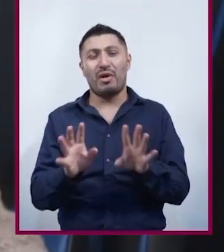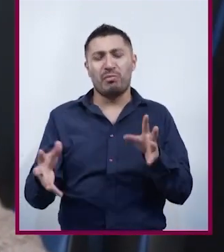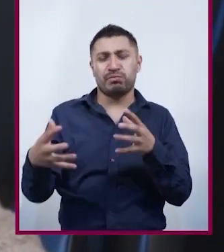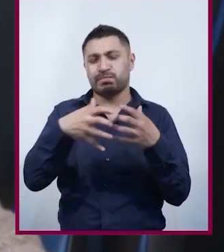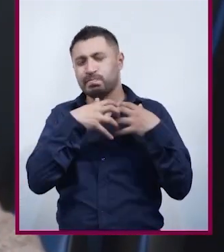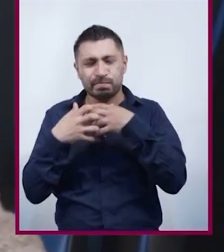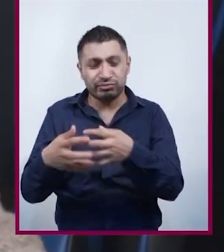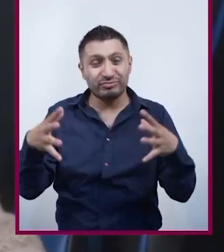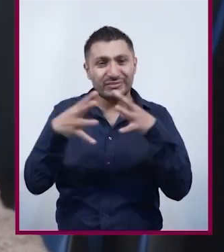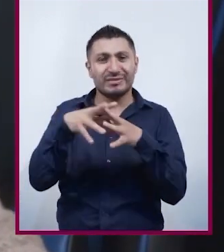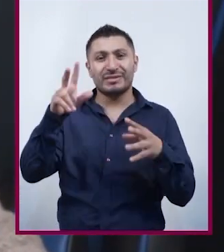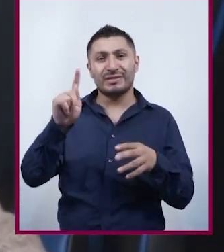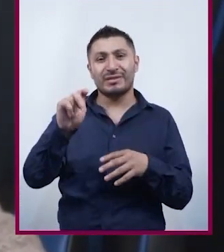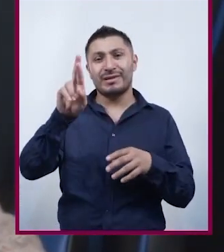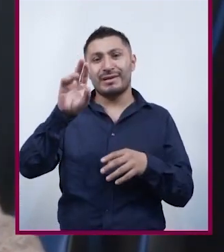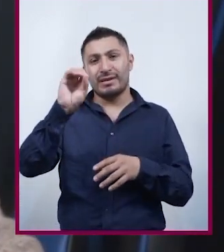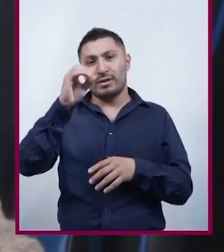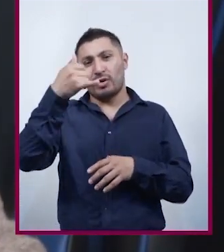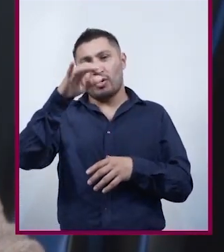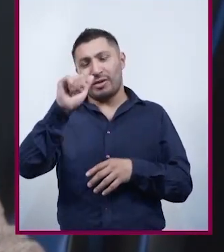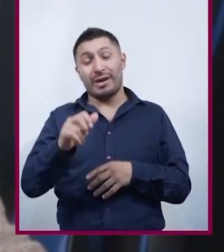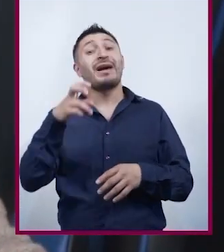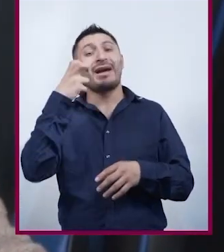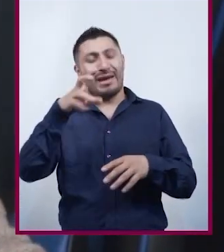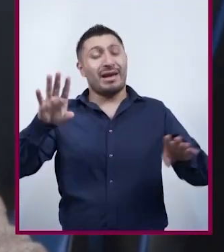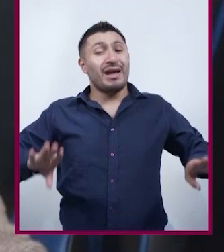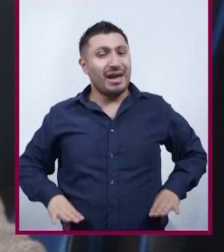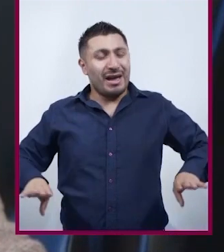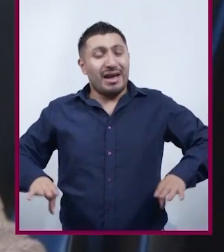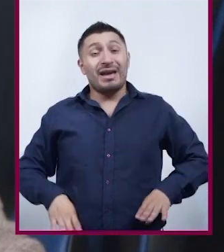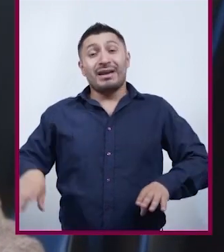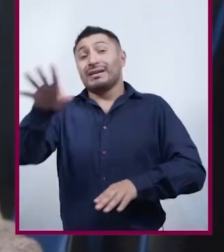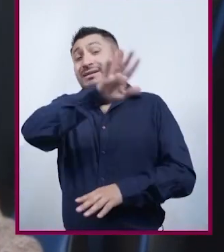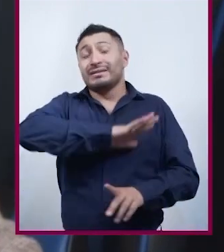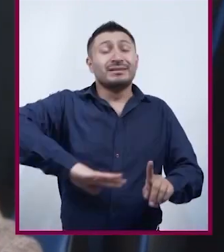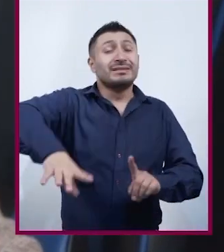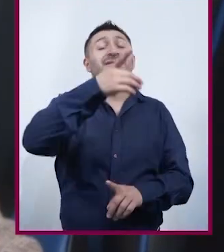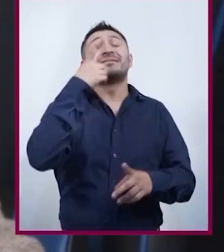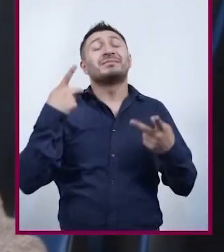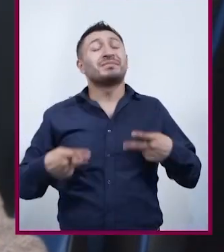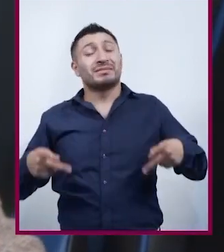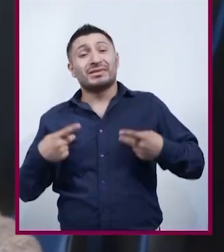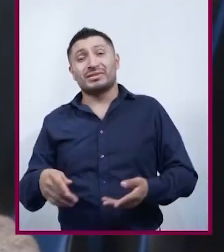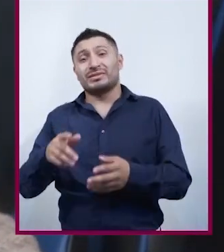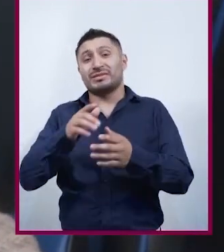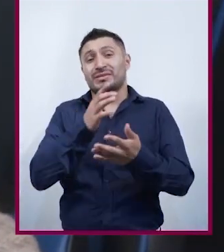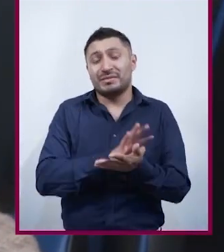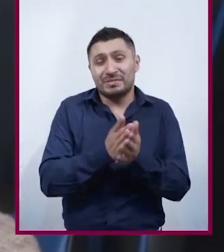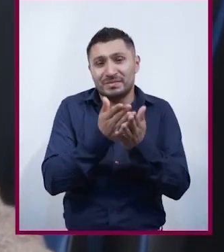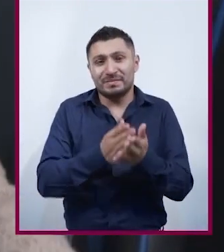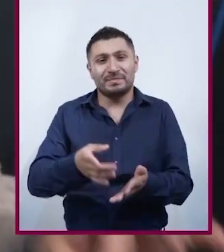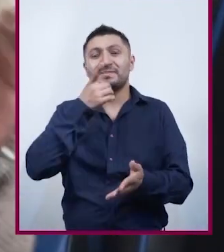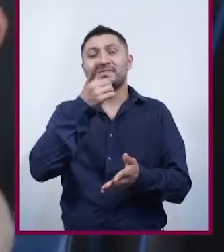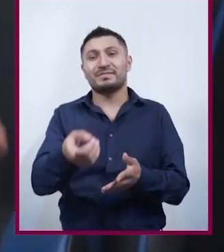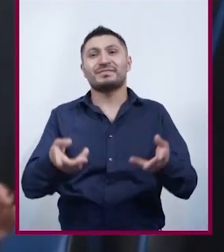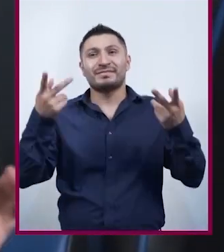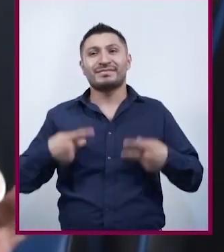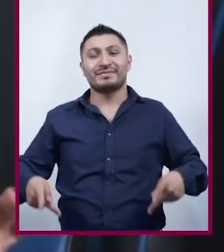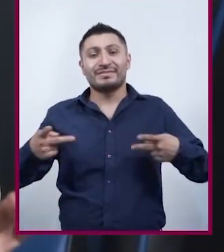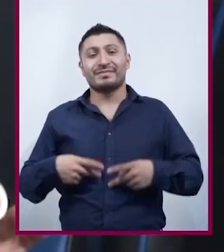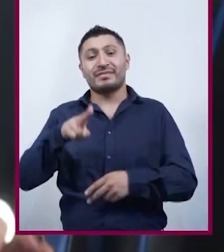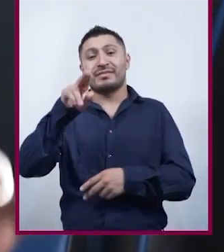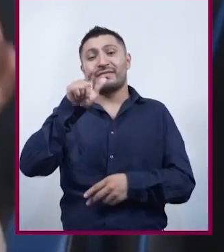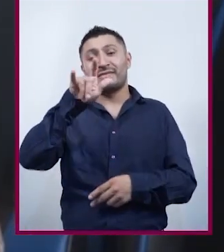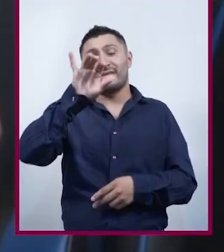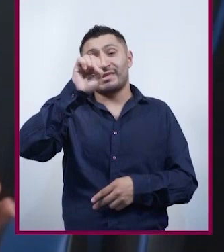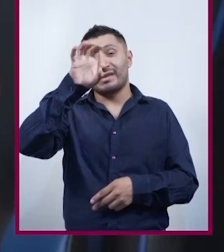como el enredo de la guerra de Troya. Por esta característica, según dicen varios analistas de literatura, el personaje